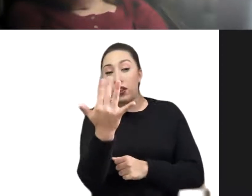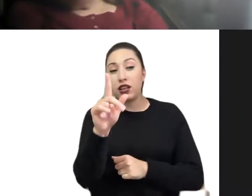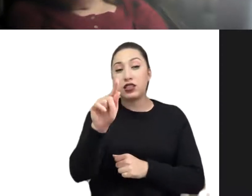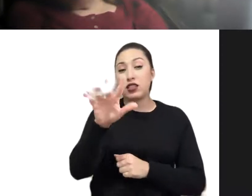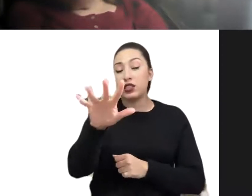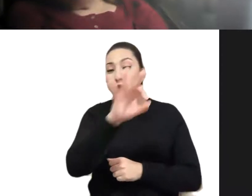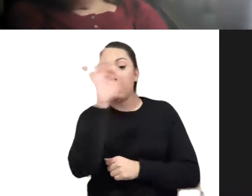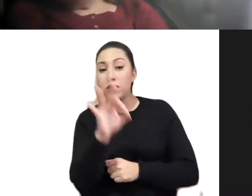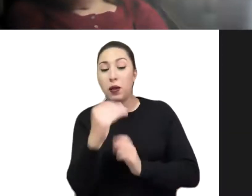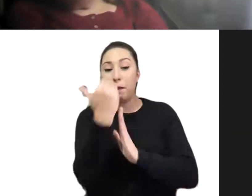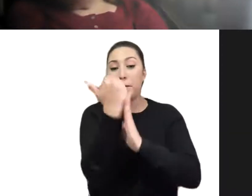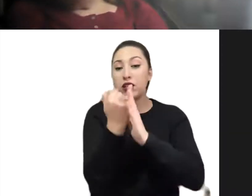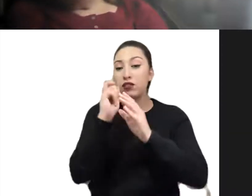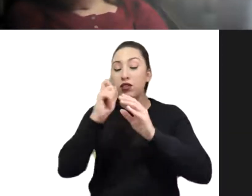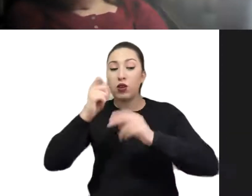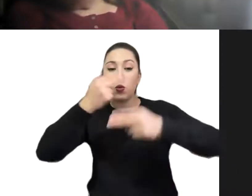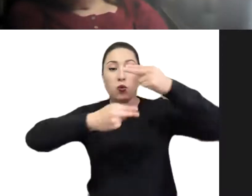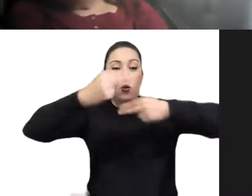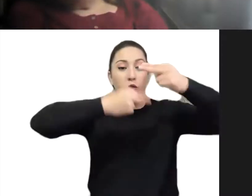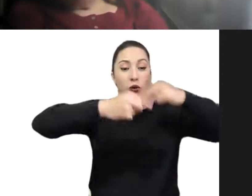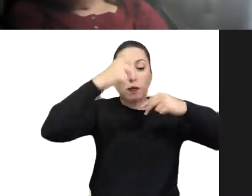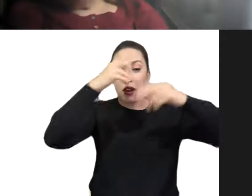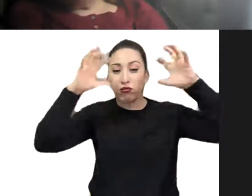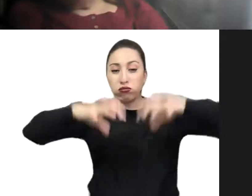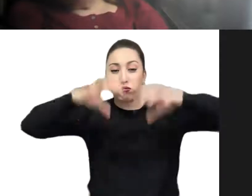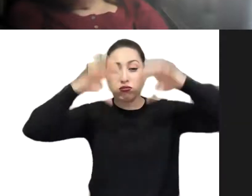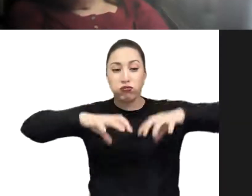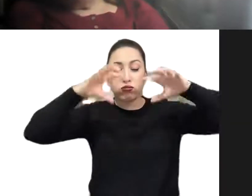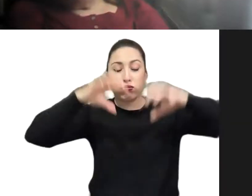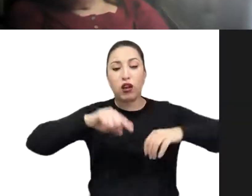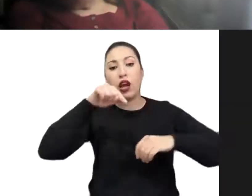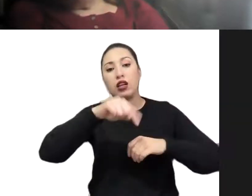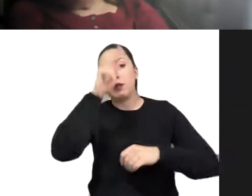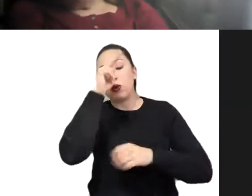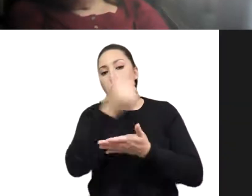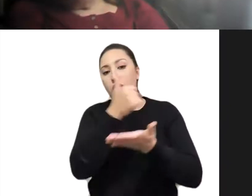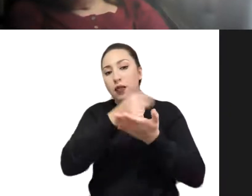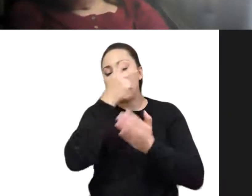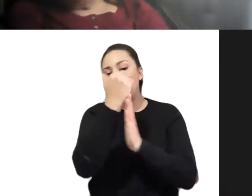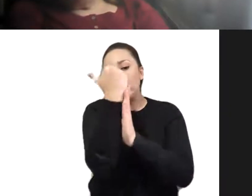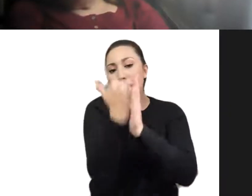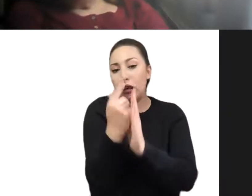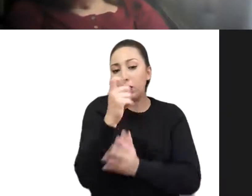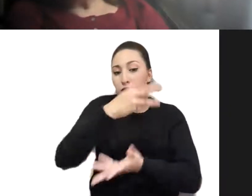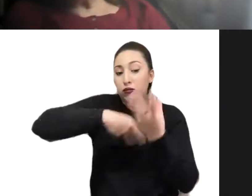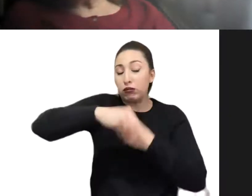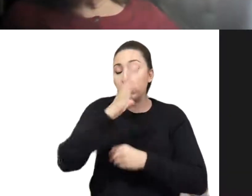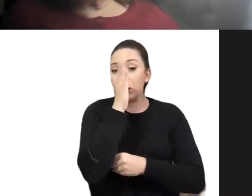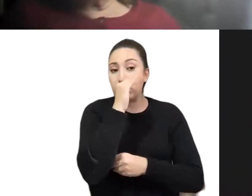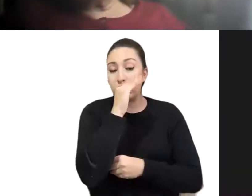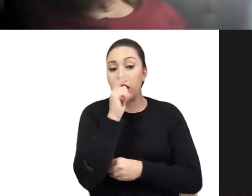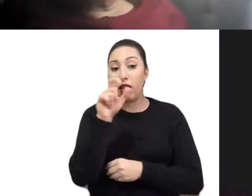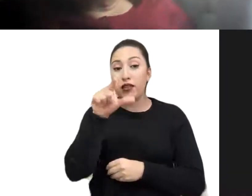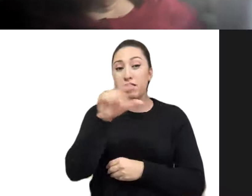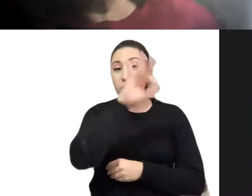75% menos, disponibilidad de agua igualmente en la Ciudad de México, hasta un 17% menos,